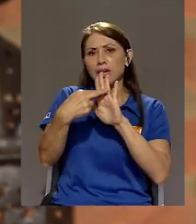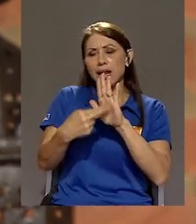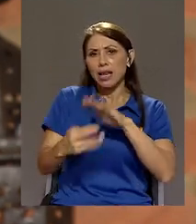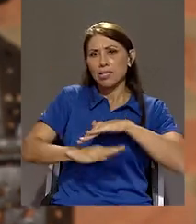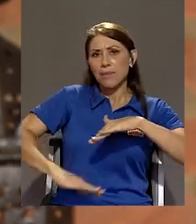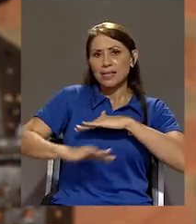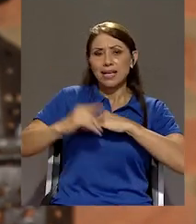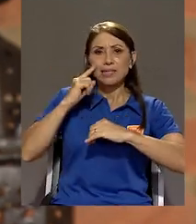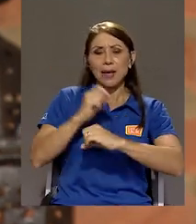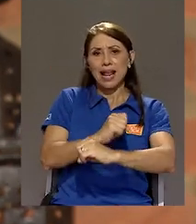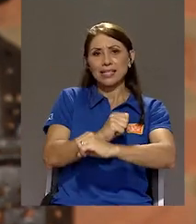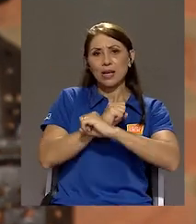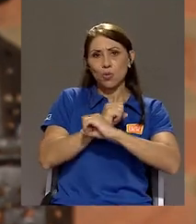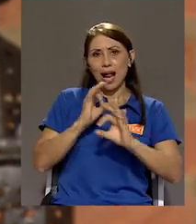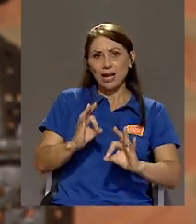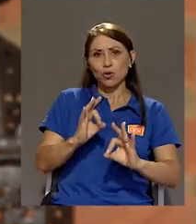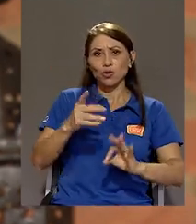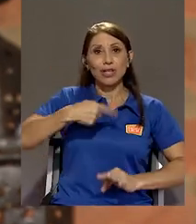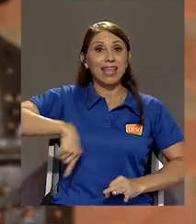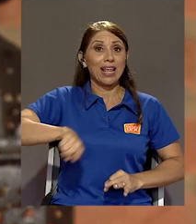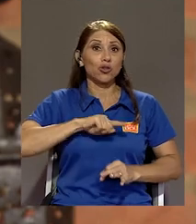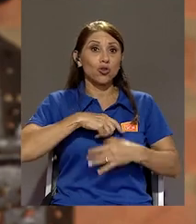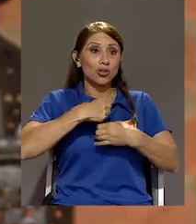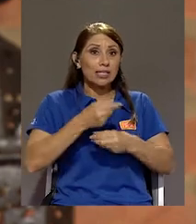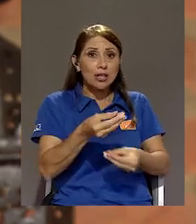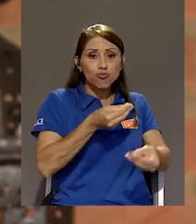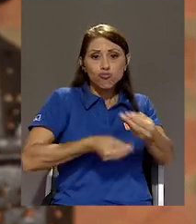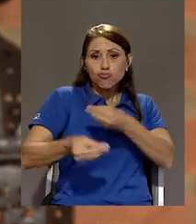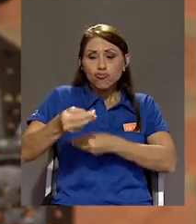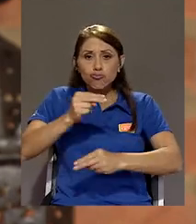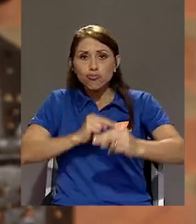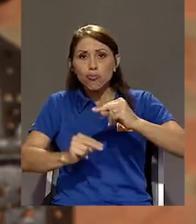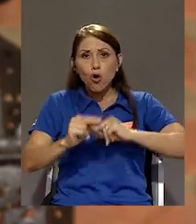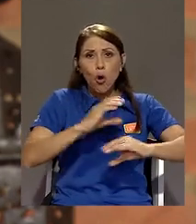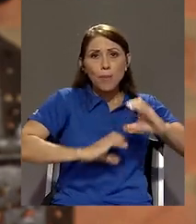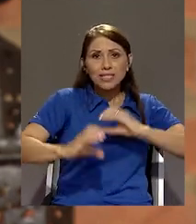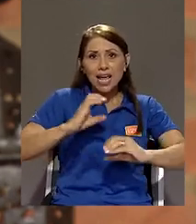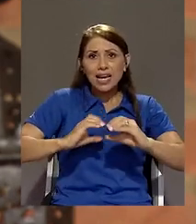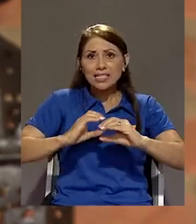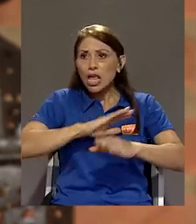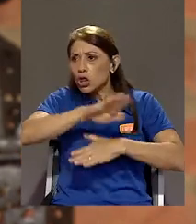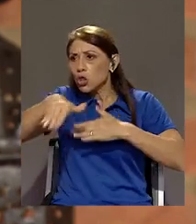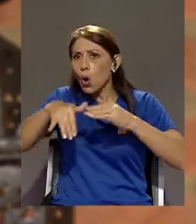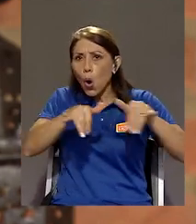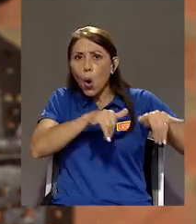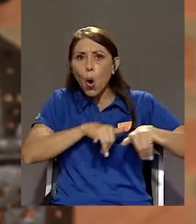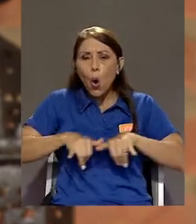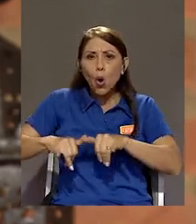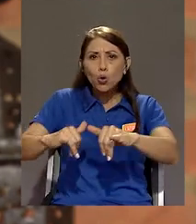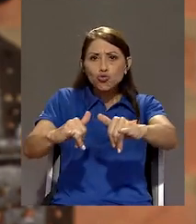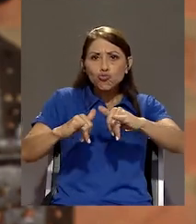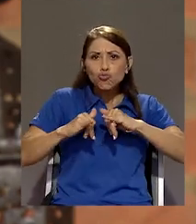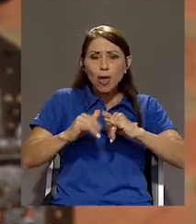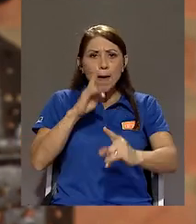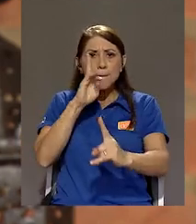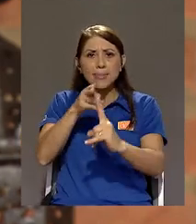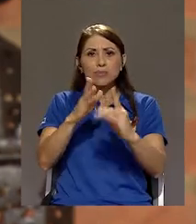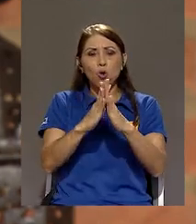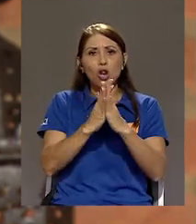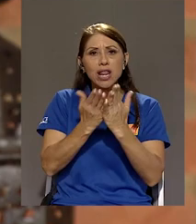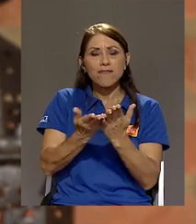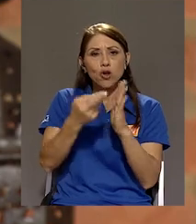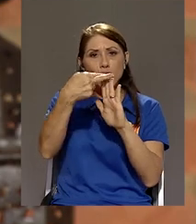cuando estamos haciendo transacciones comerciales todos estemos más o menos con el mismo libro de reglas. Ese libro de reglas